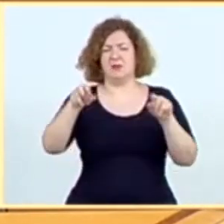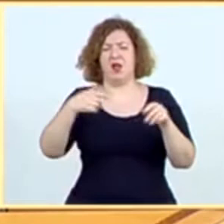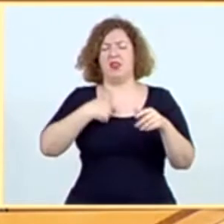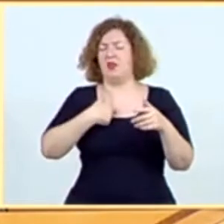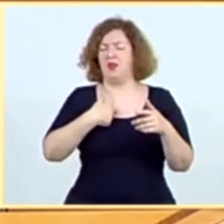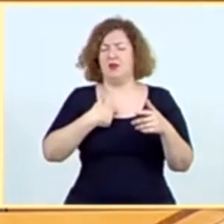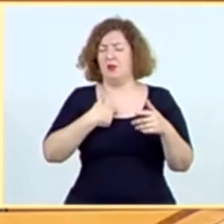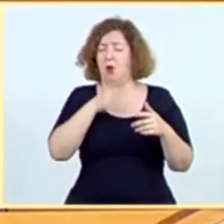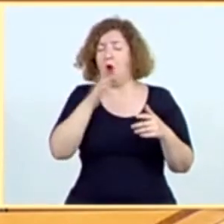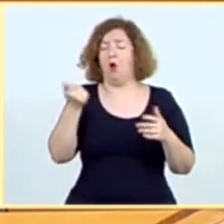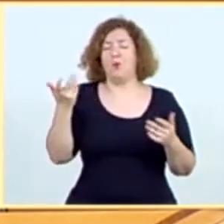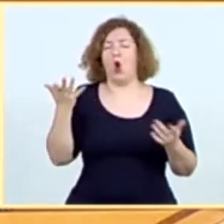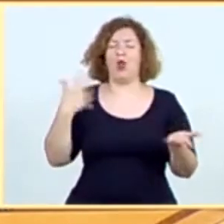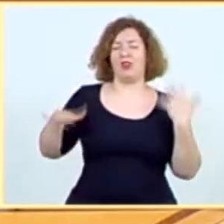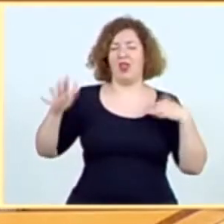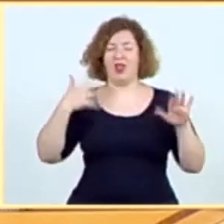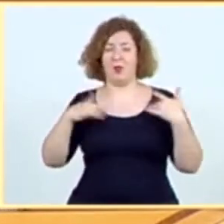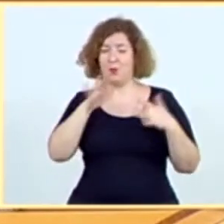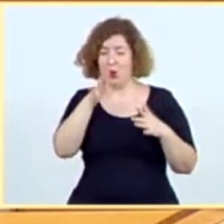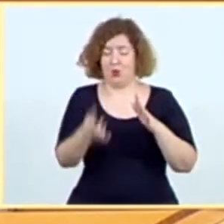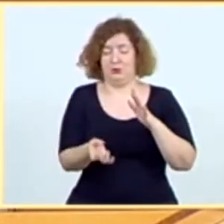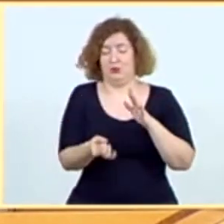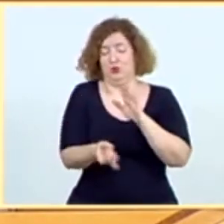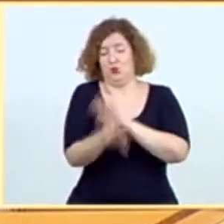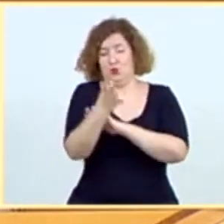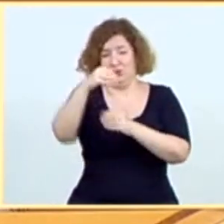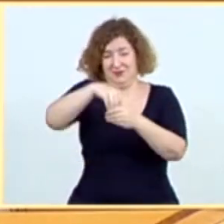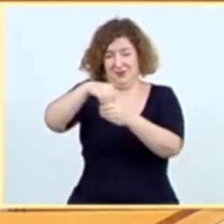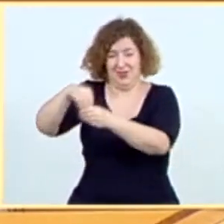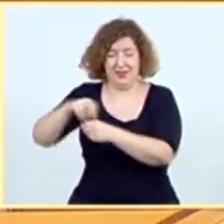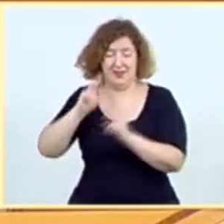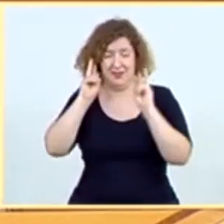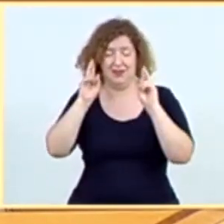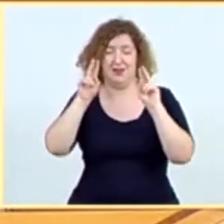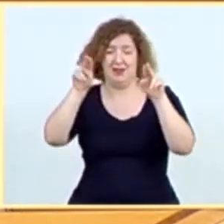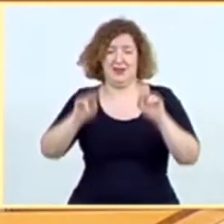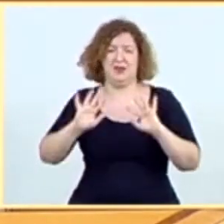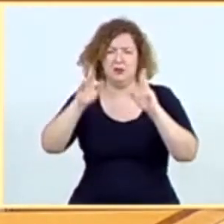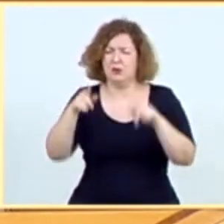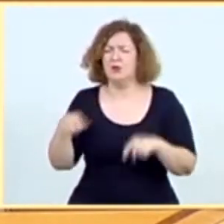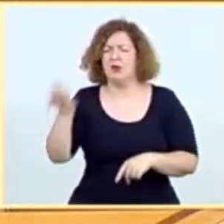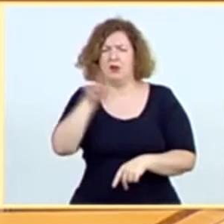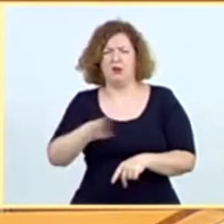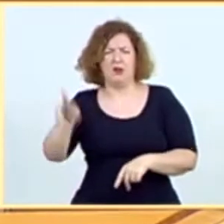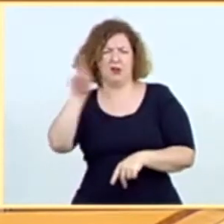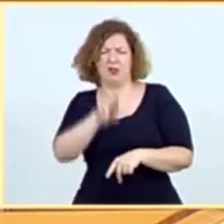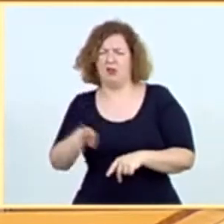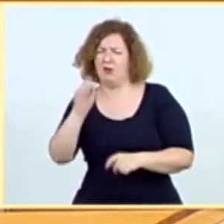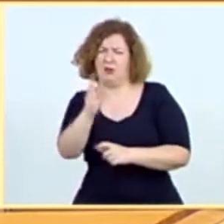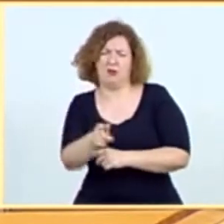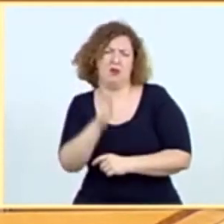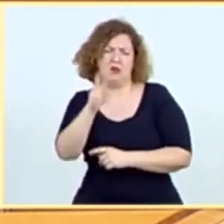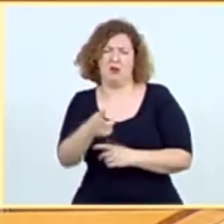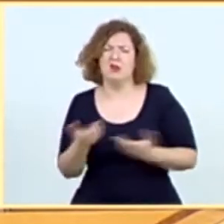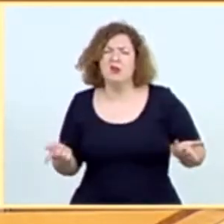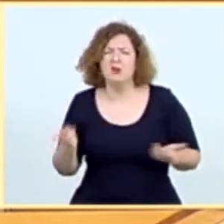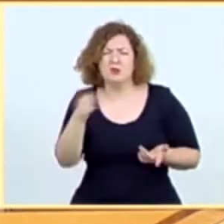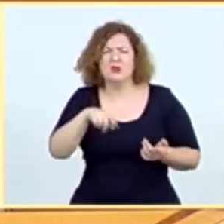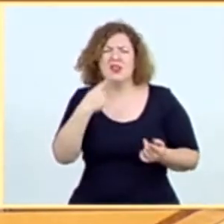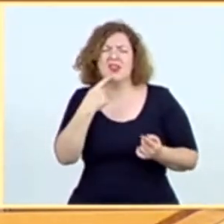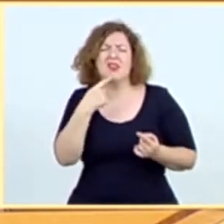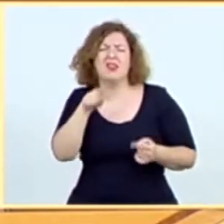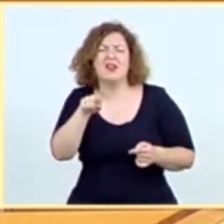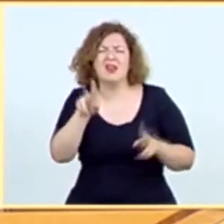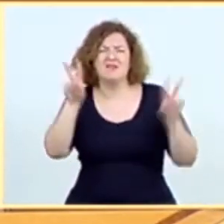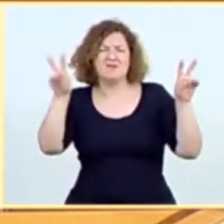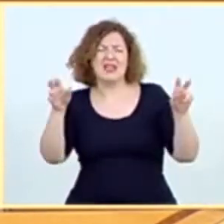exculparse a sí mismos por lo sucedido? Resulta indecente e inmoral que ustedes lo repitan una y otra vez hasta la saciedad. ¿A quiénes se referían ustedes